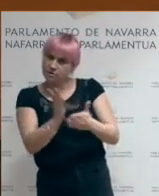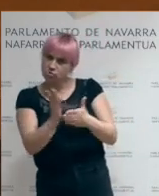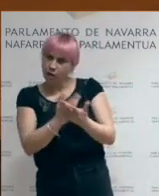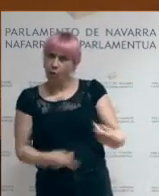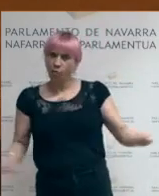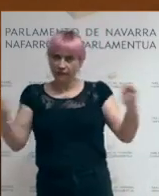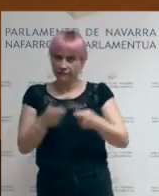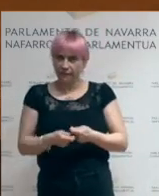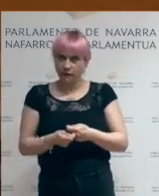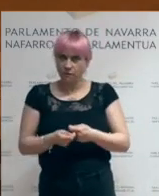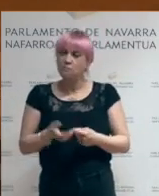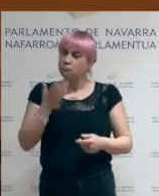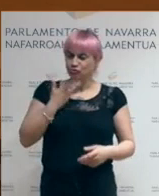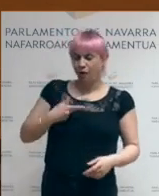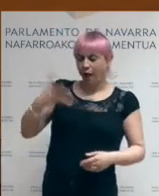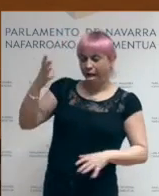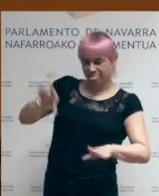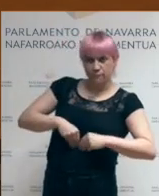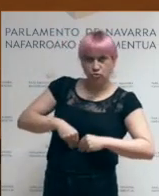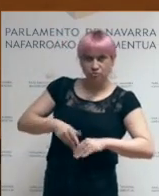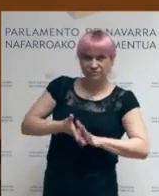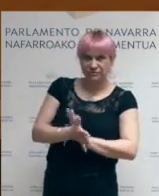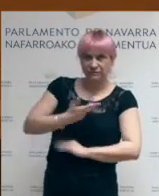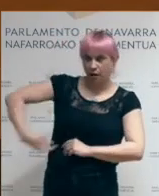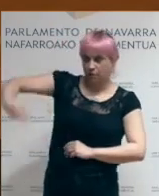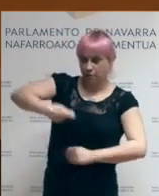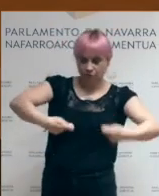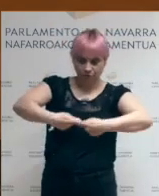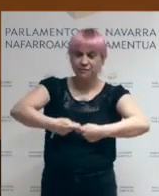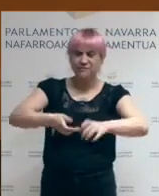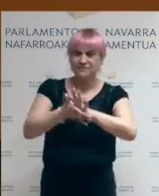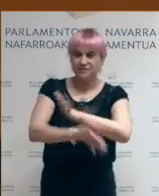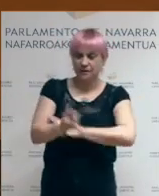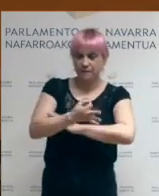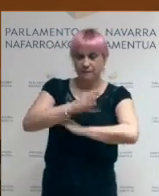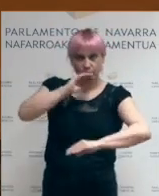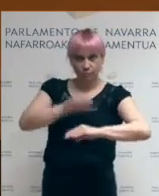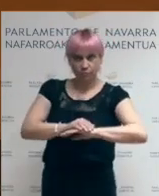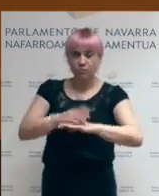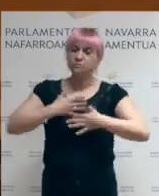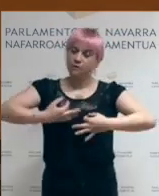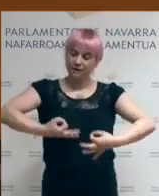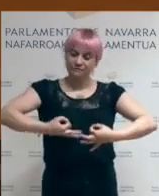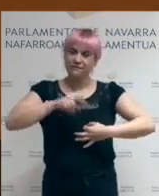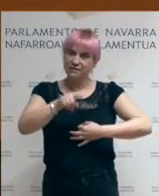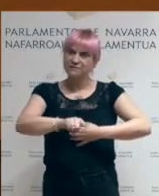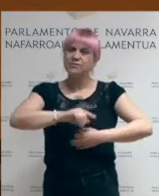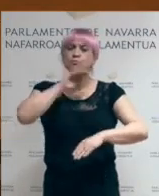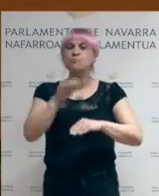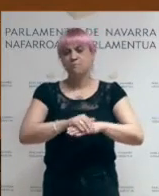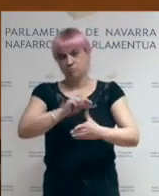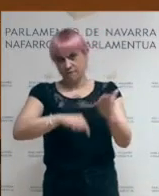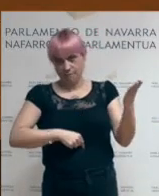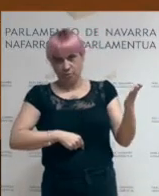concertada cuando acepta un concierto educativo. Y es deber de todos, empezando por este Parlamento, garantizar ese cumplimiento firmado. Y